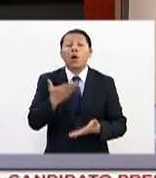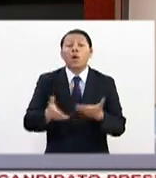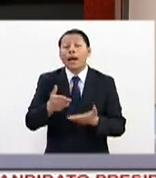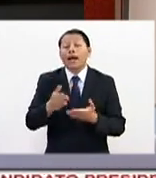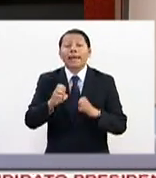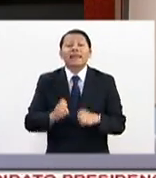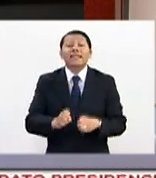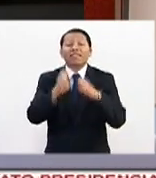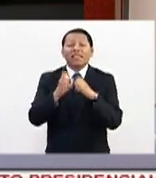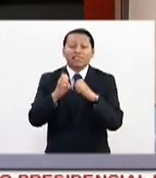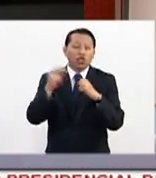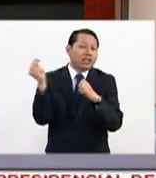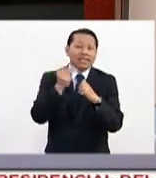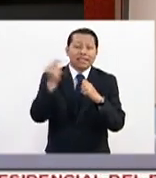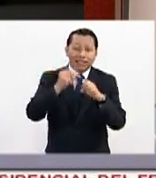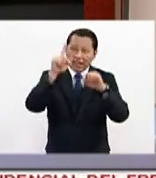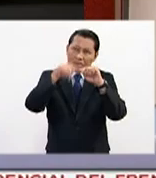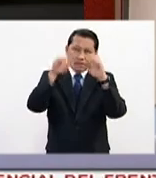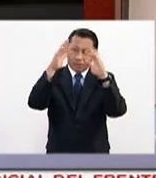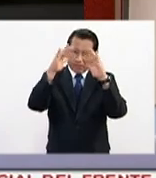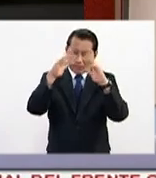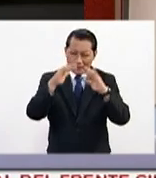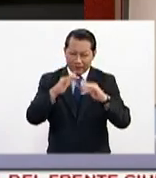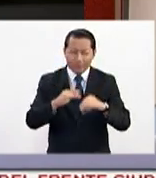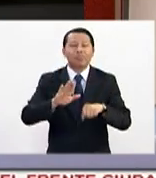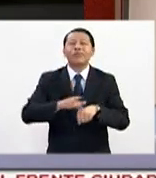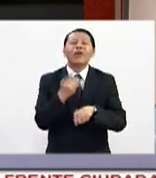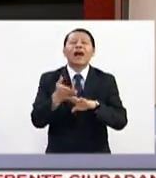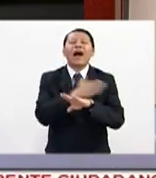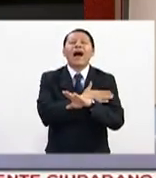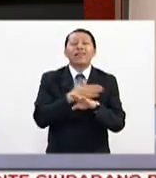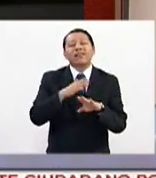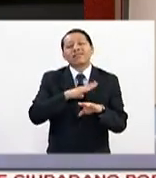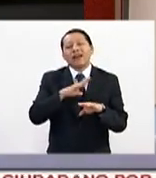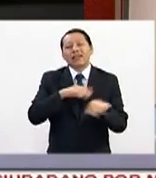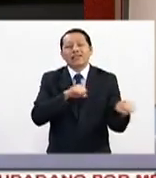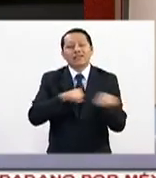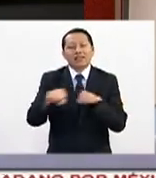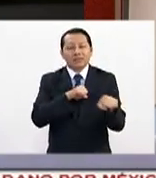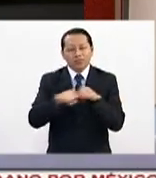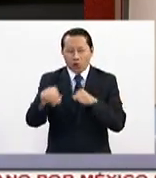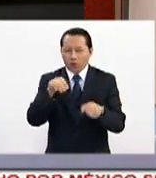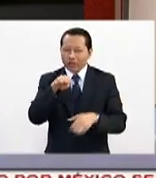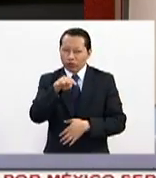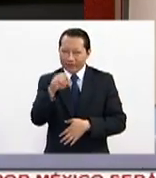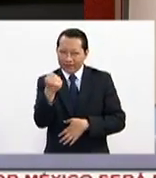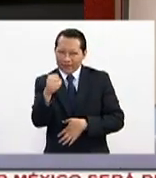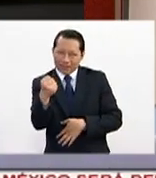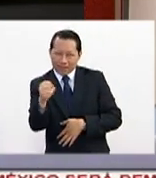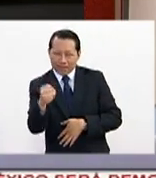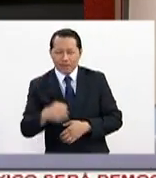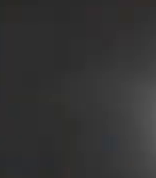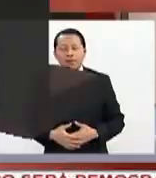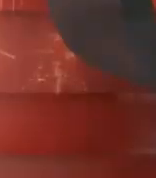que serán demolidos en la Ciudad de México por las afectaciones que tuvieron en el sismo del pasado 19 de